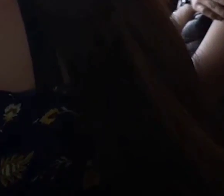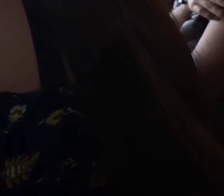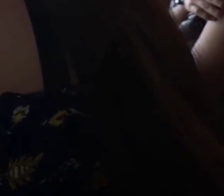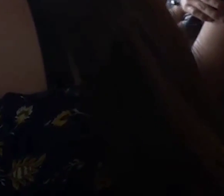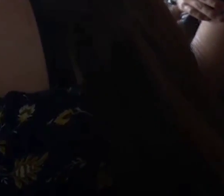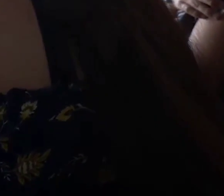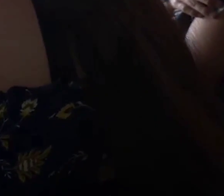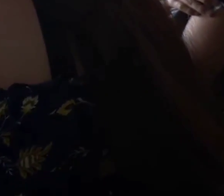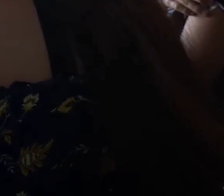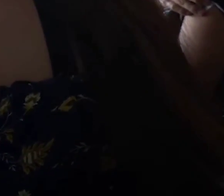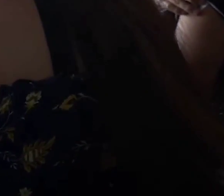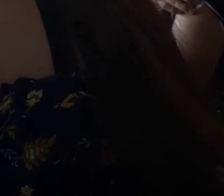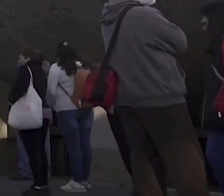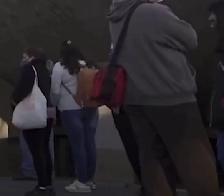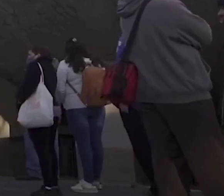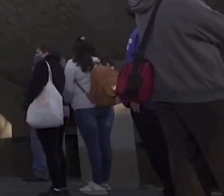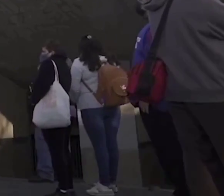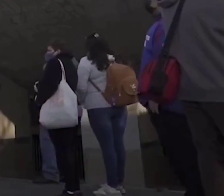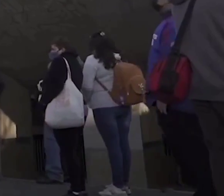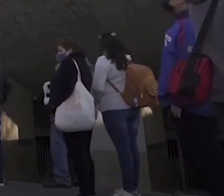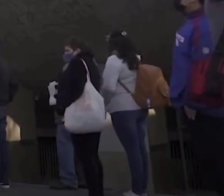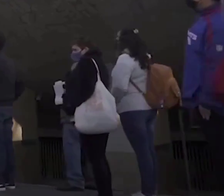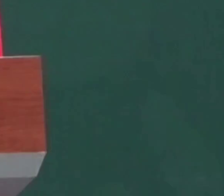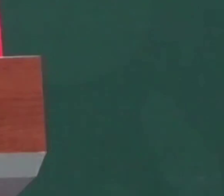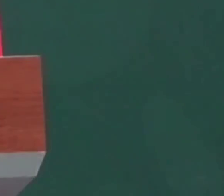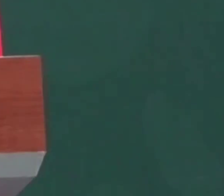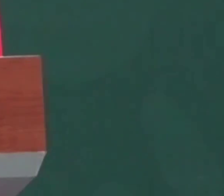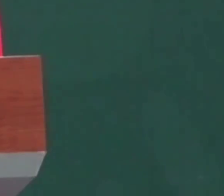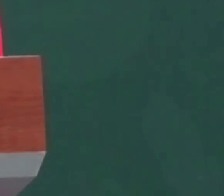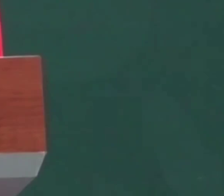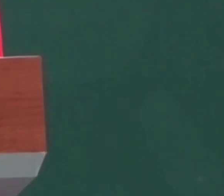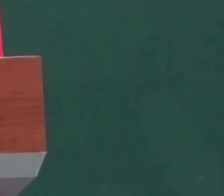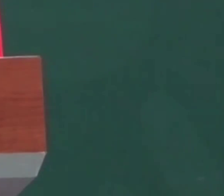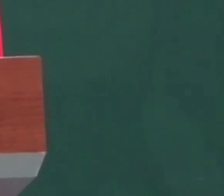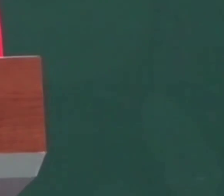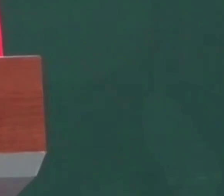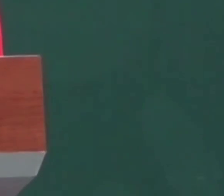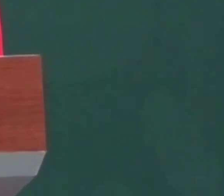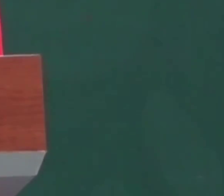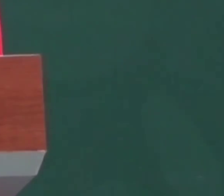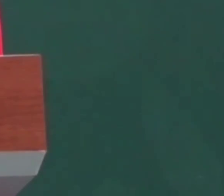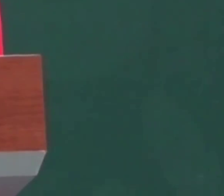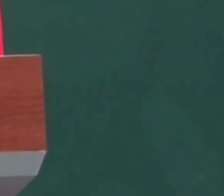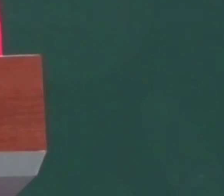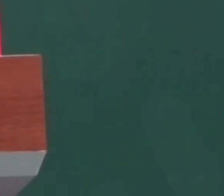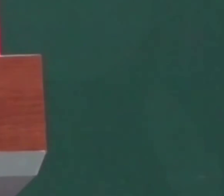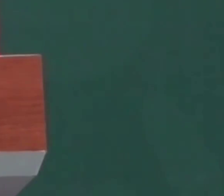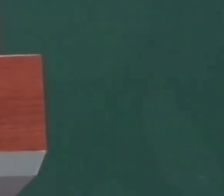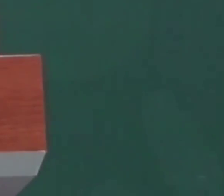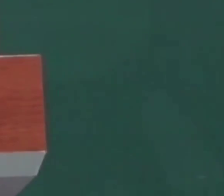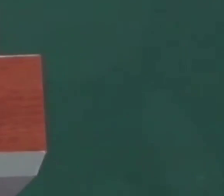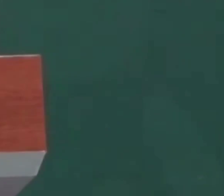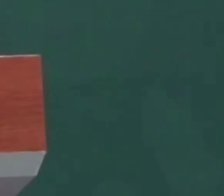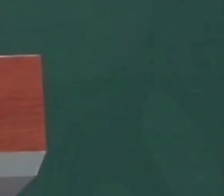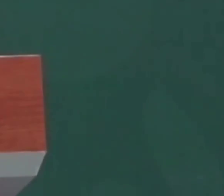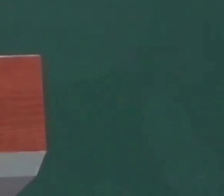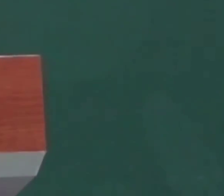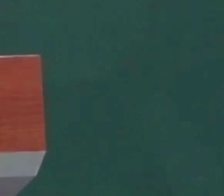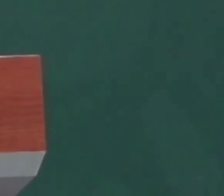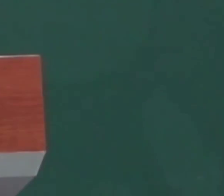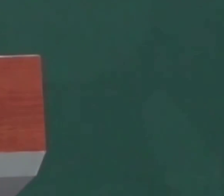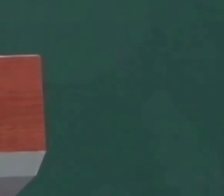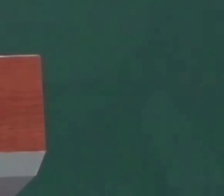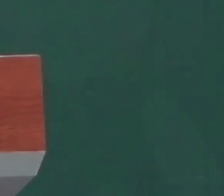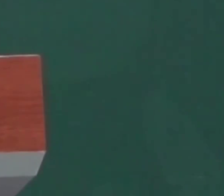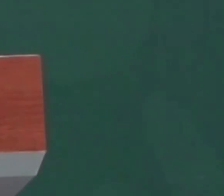de vacunación completo. Adelante. Y si me permite, presidente, pues decir que en la ciudad también hay un